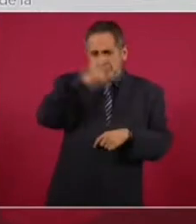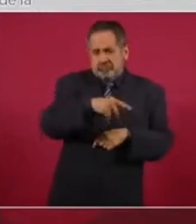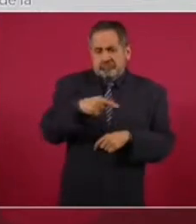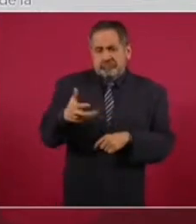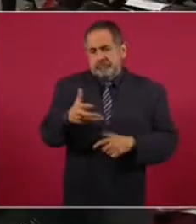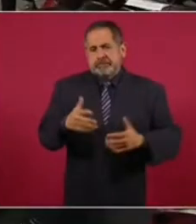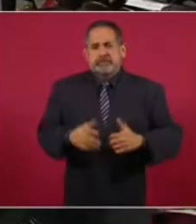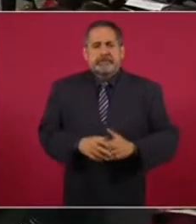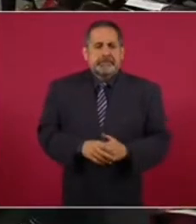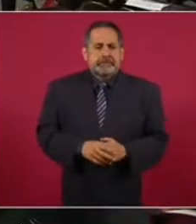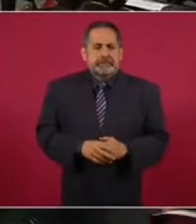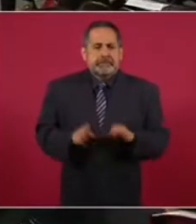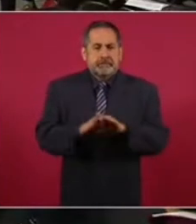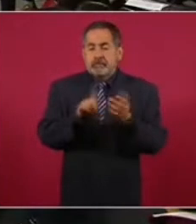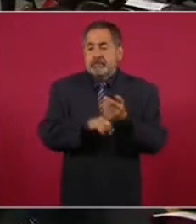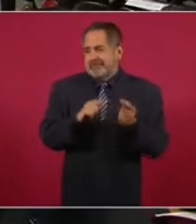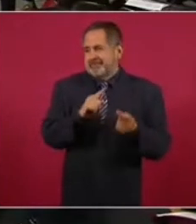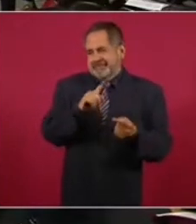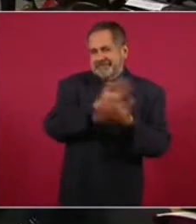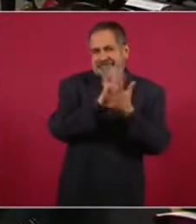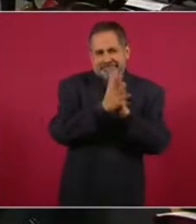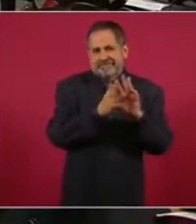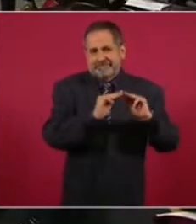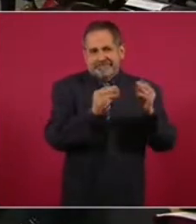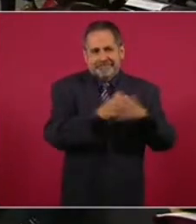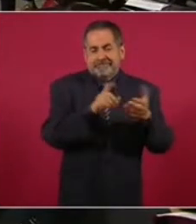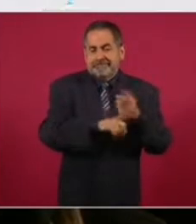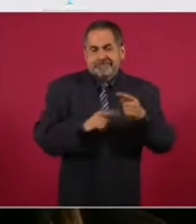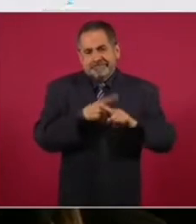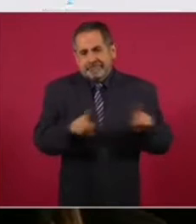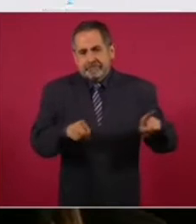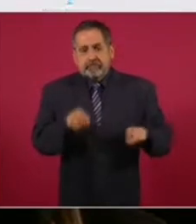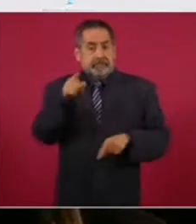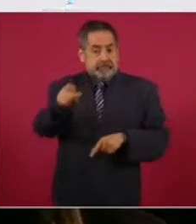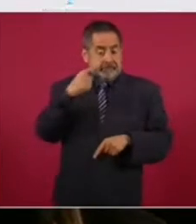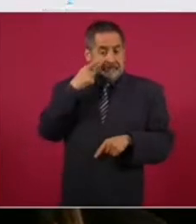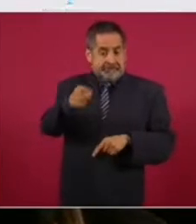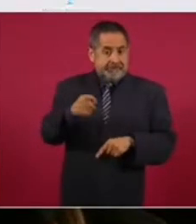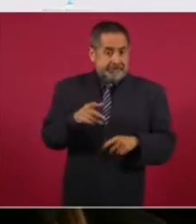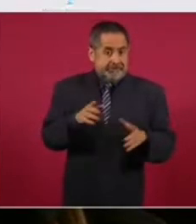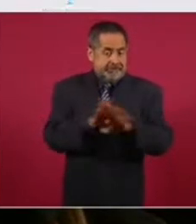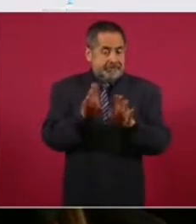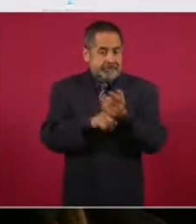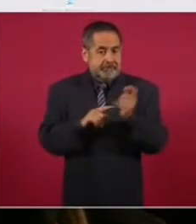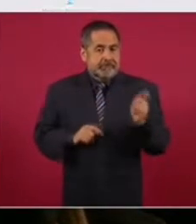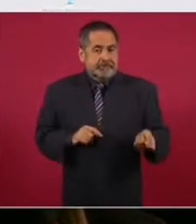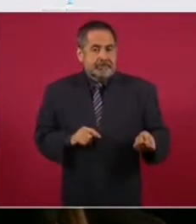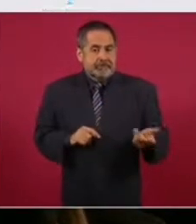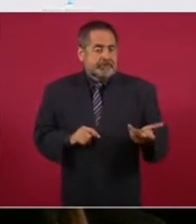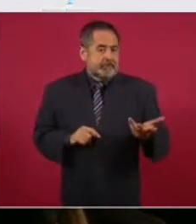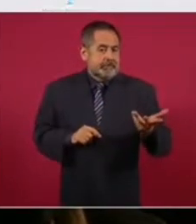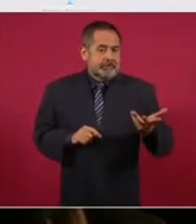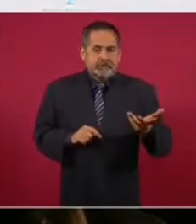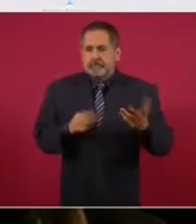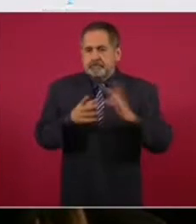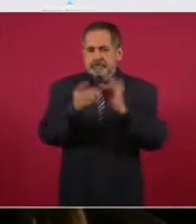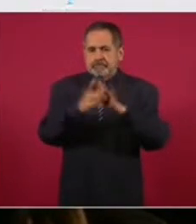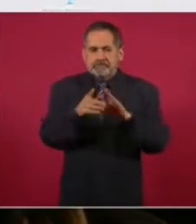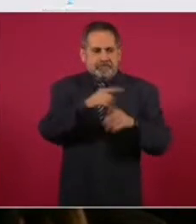dedicaban, que esa es la otra delincuencia, por aquí estamos hablando de la delincuencia, vamos a